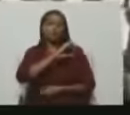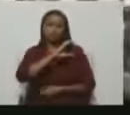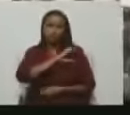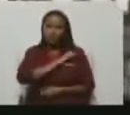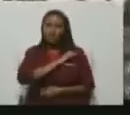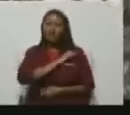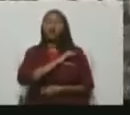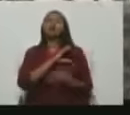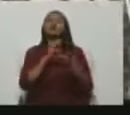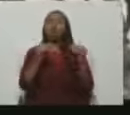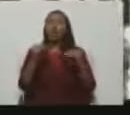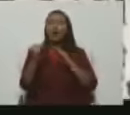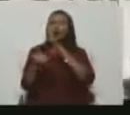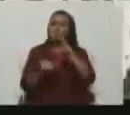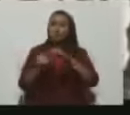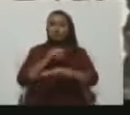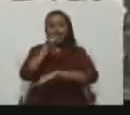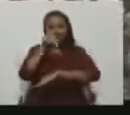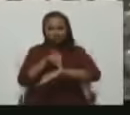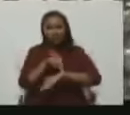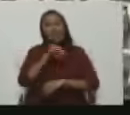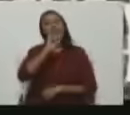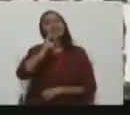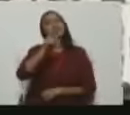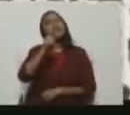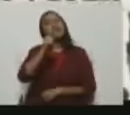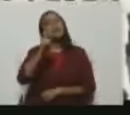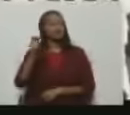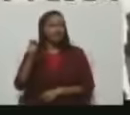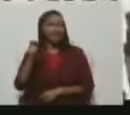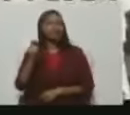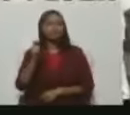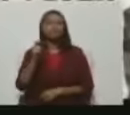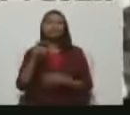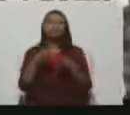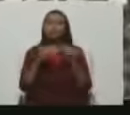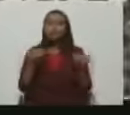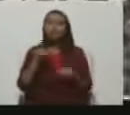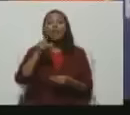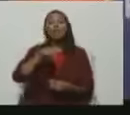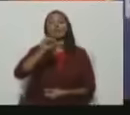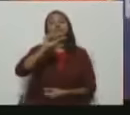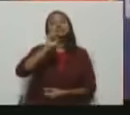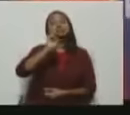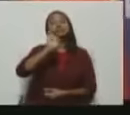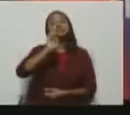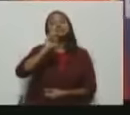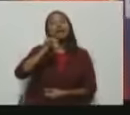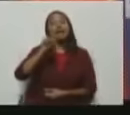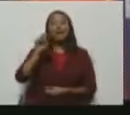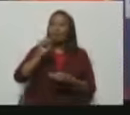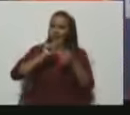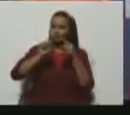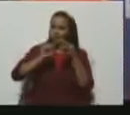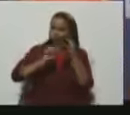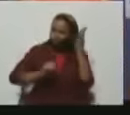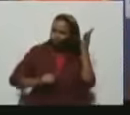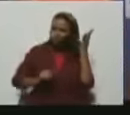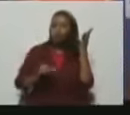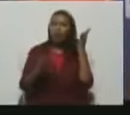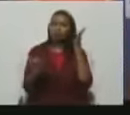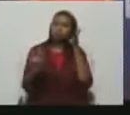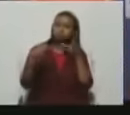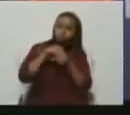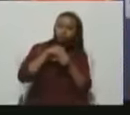Servica, Instituto Nacional de Tránsito de Transporte Terrestre, el SENAMEC y otros. Asimismo, todos los